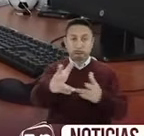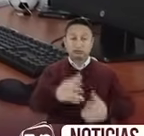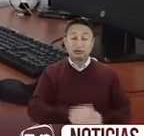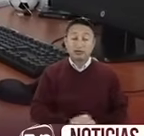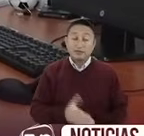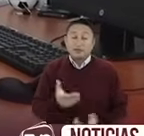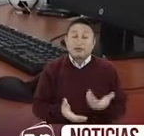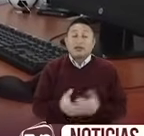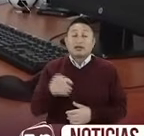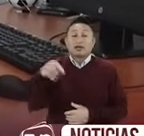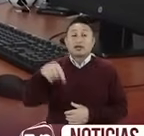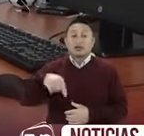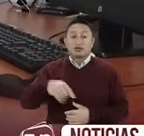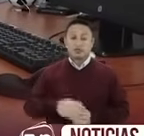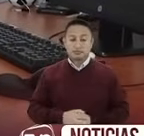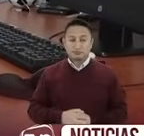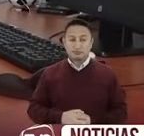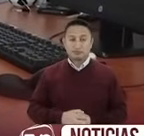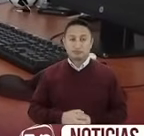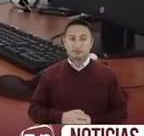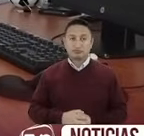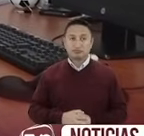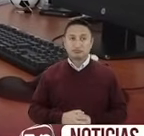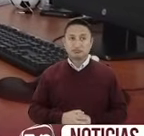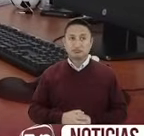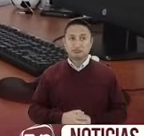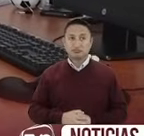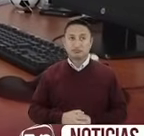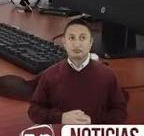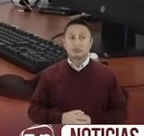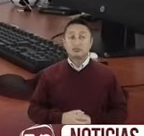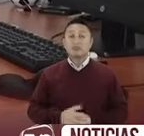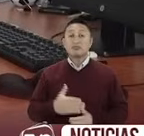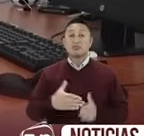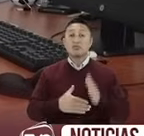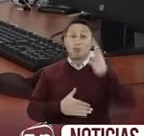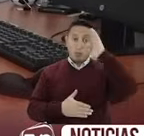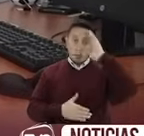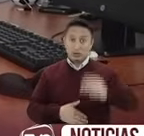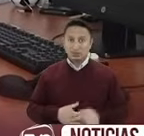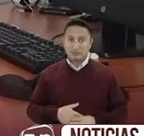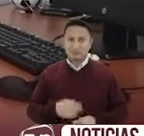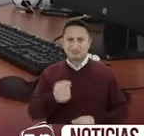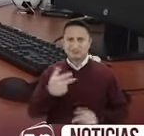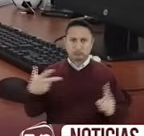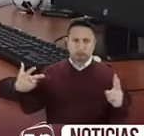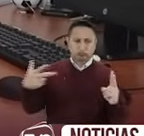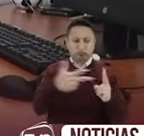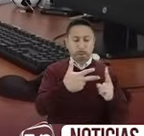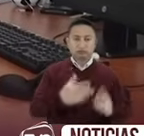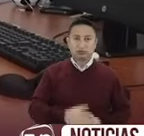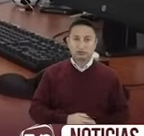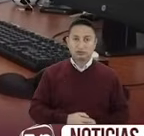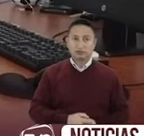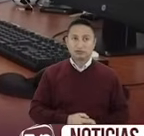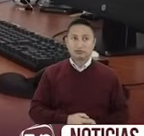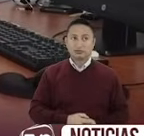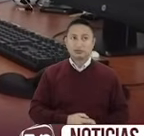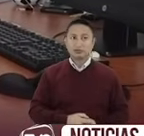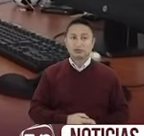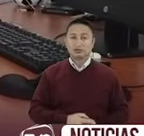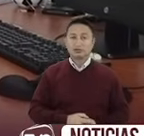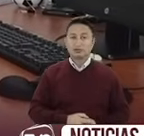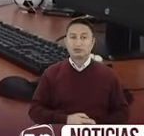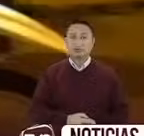proceden a tratar de atentar en contra de la vida de los servidores policiales, tratando de atropellar con el vehículo.